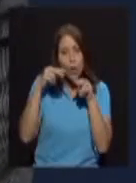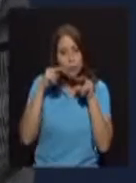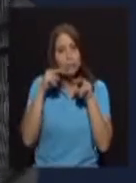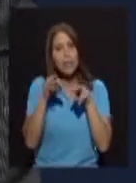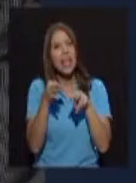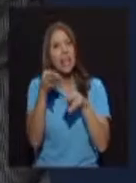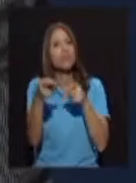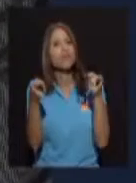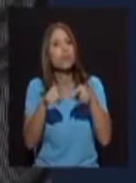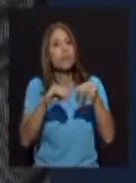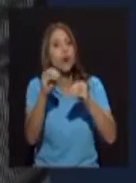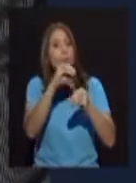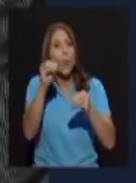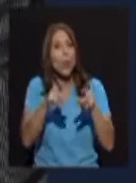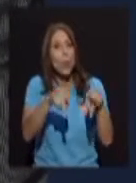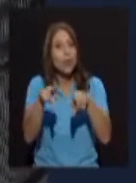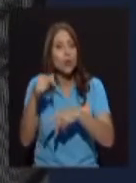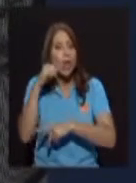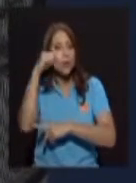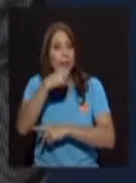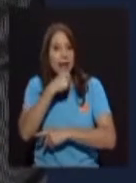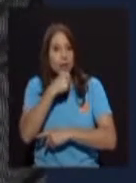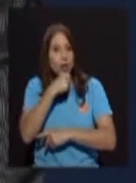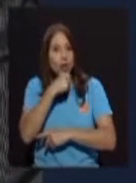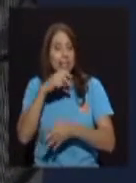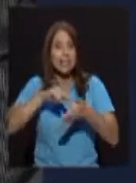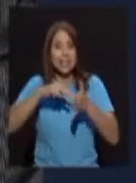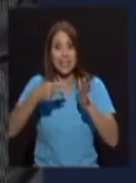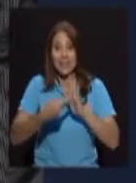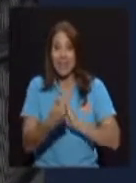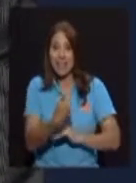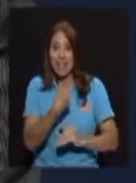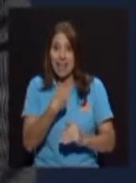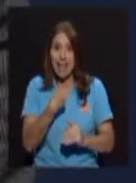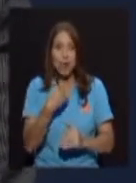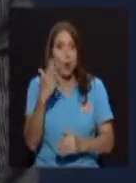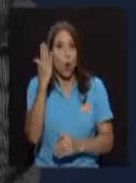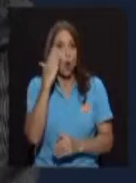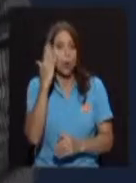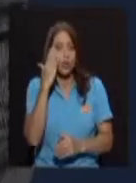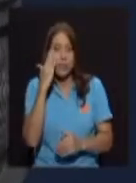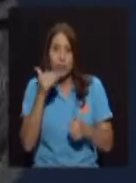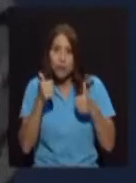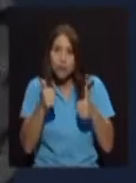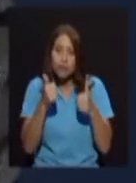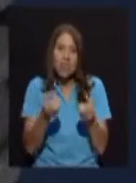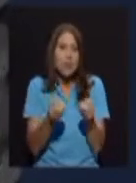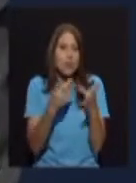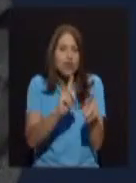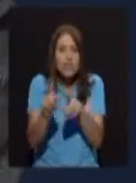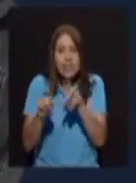nos ha permitido tener un conocimiento muy bueno de una cantidad enorme de aspectos, cuestiones que tienen que ver